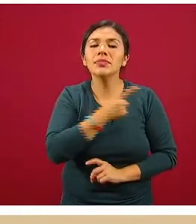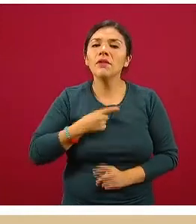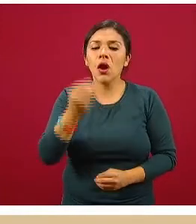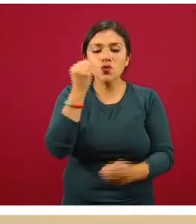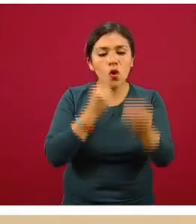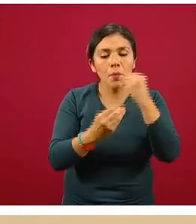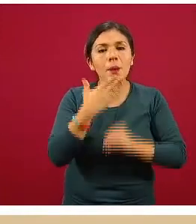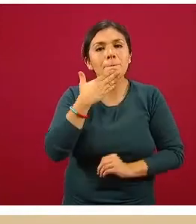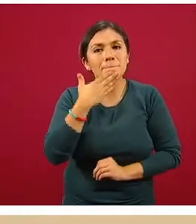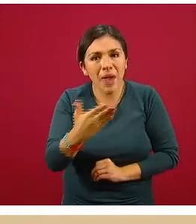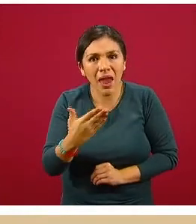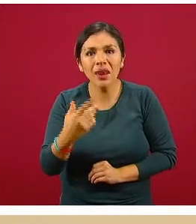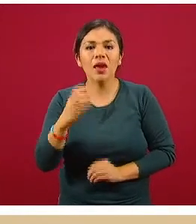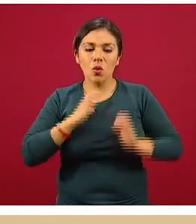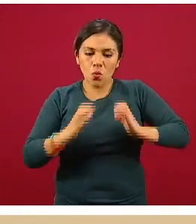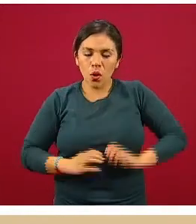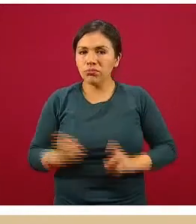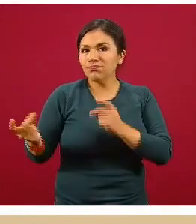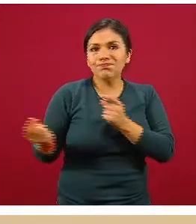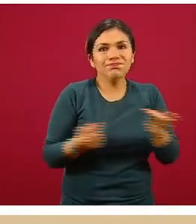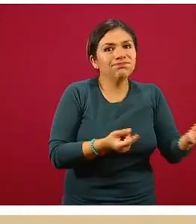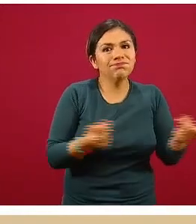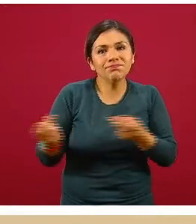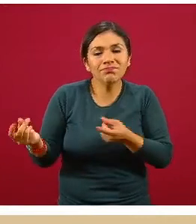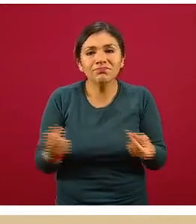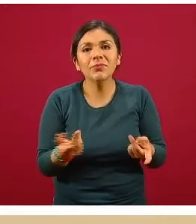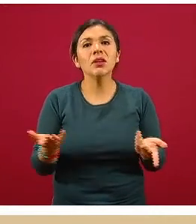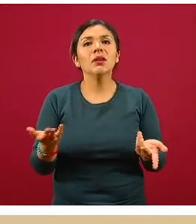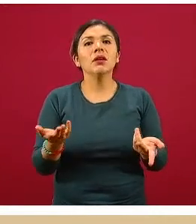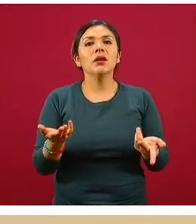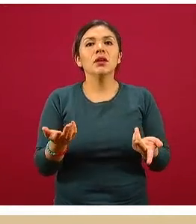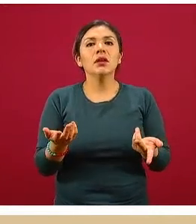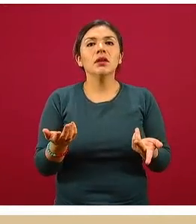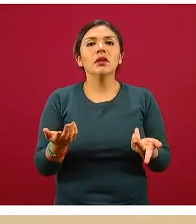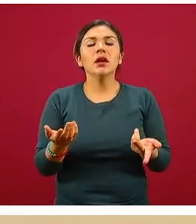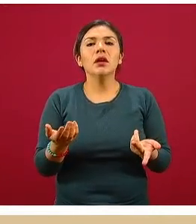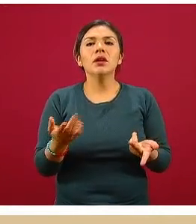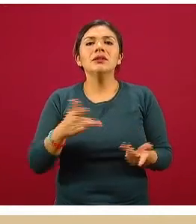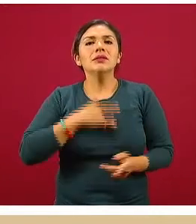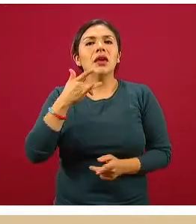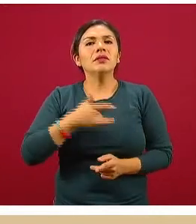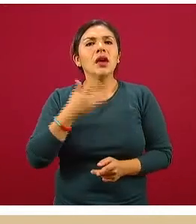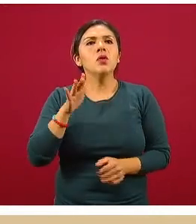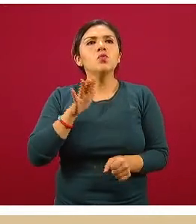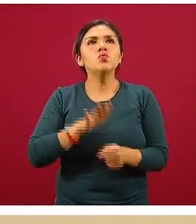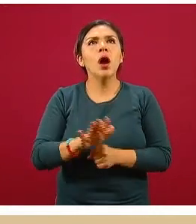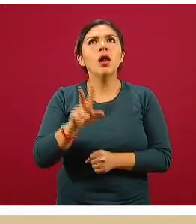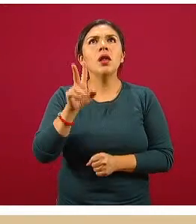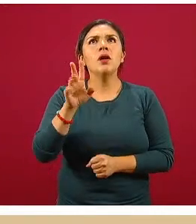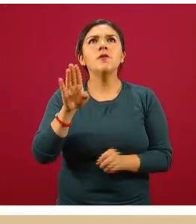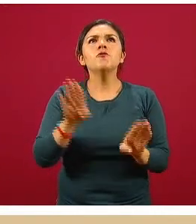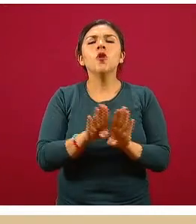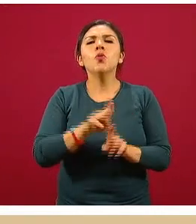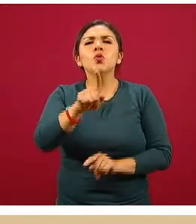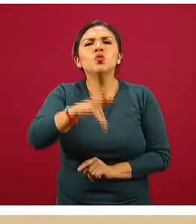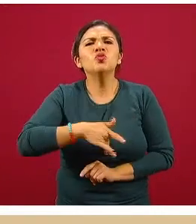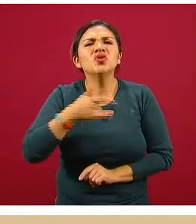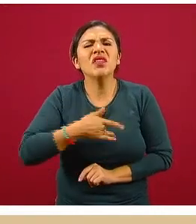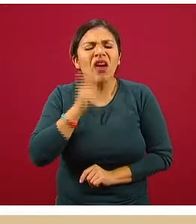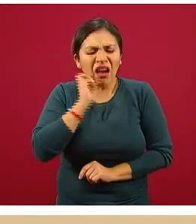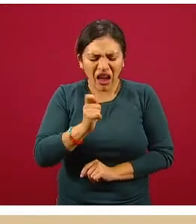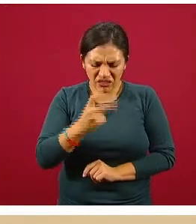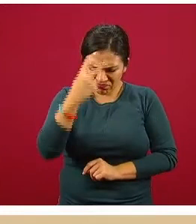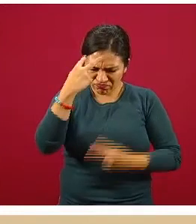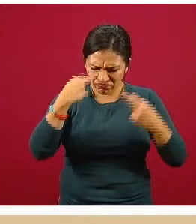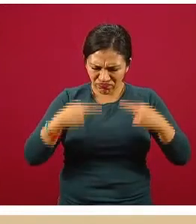sana, mantenernos activos, mantener una identificación de cómo nos sentimos en el día a día y